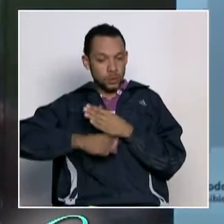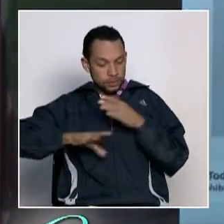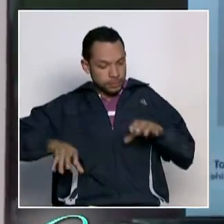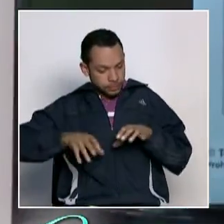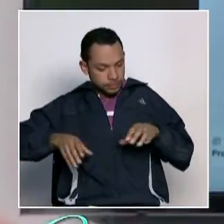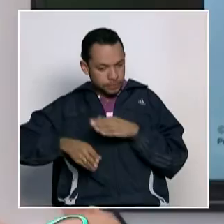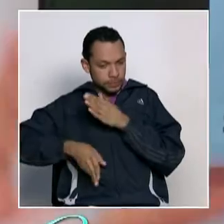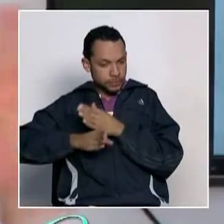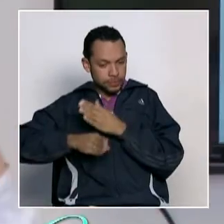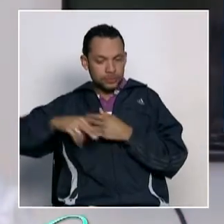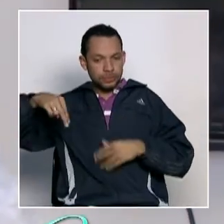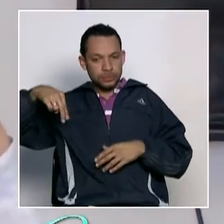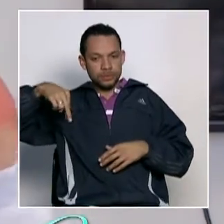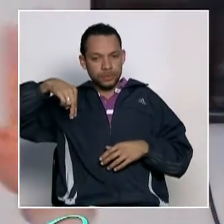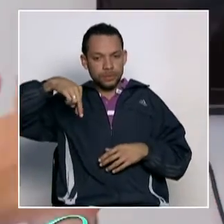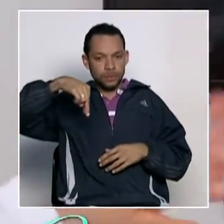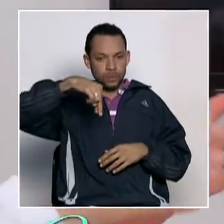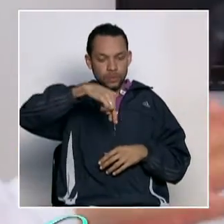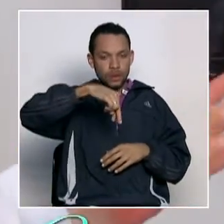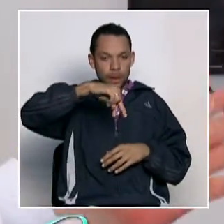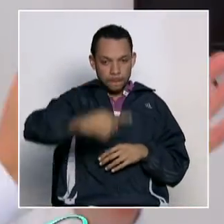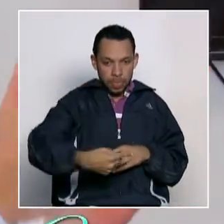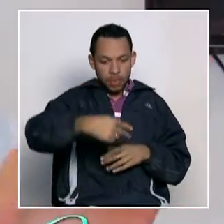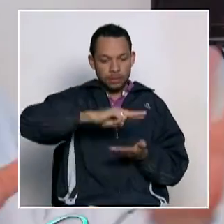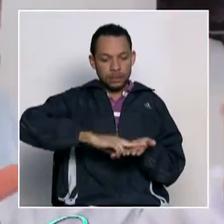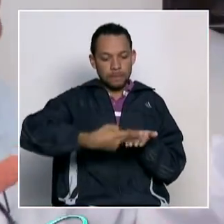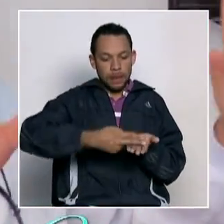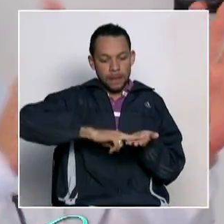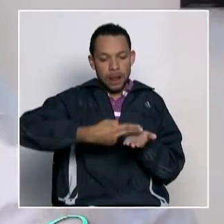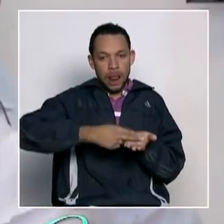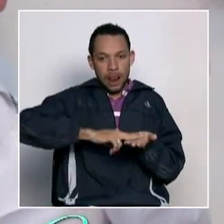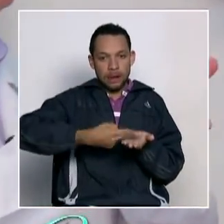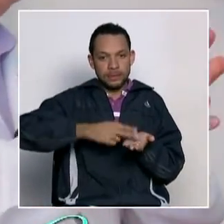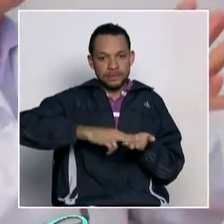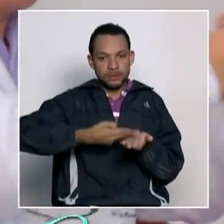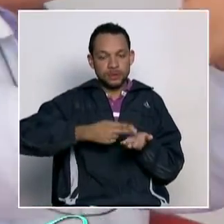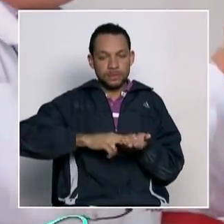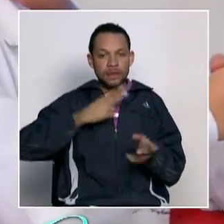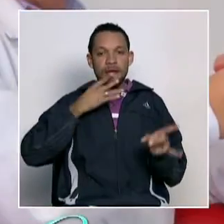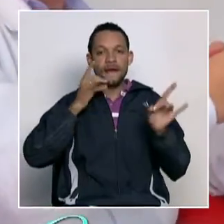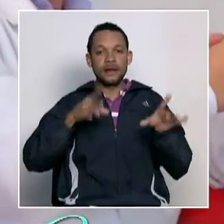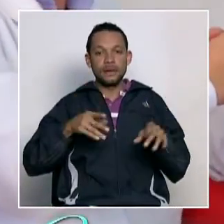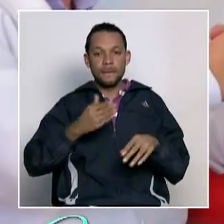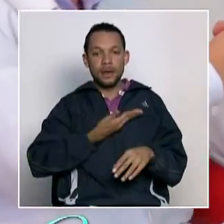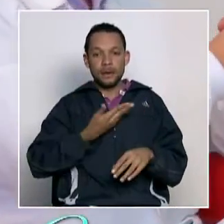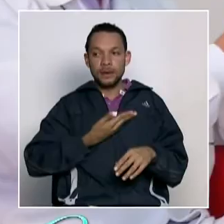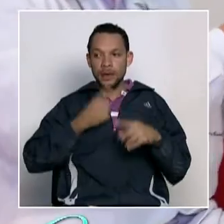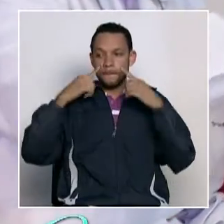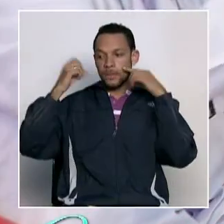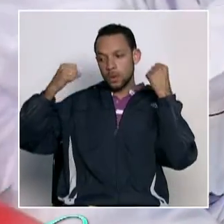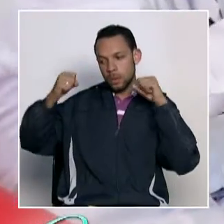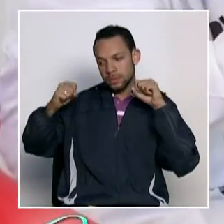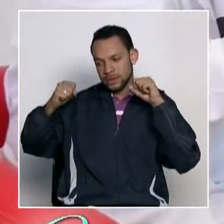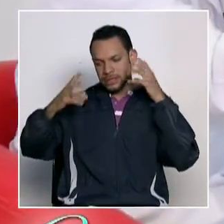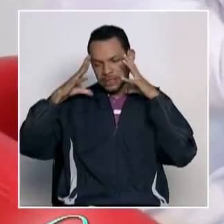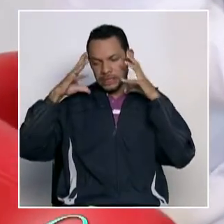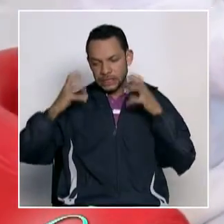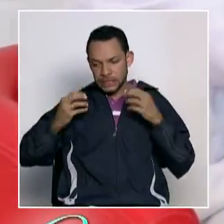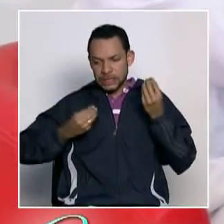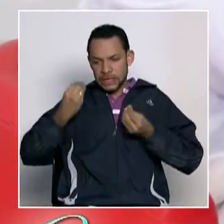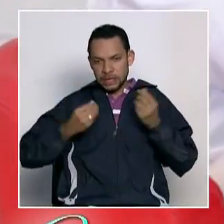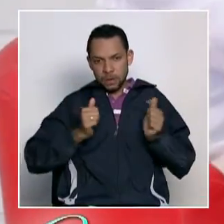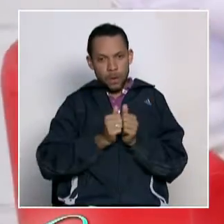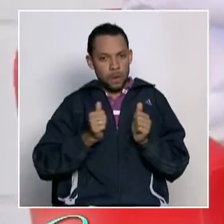con sus problemas de convulsiones y en cualquier parte le estaban dando y le daban más frecuente de lo normal. Para la mamá se le volvió un problema porque era